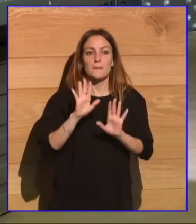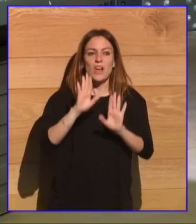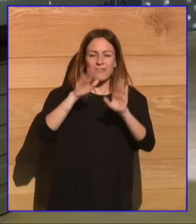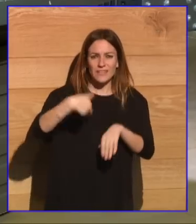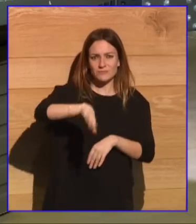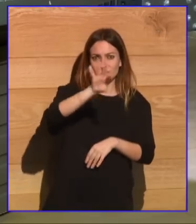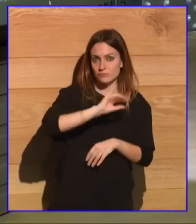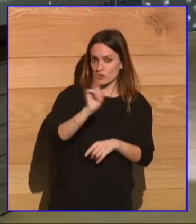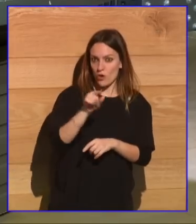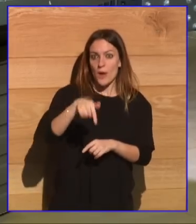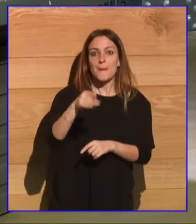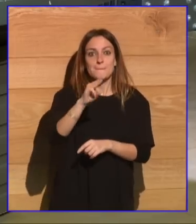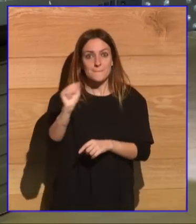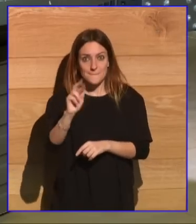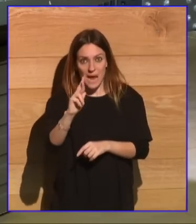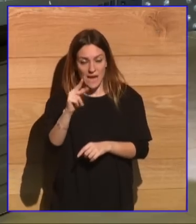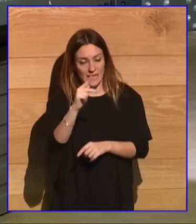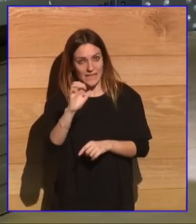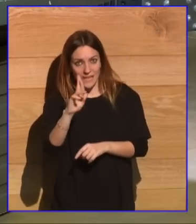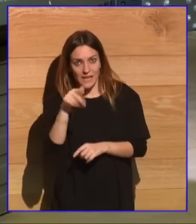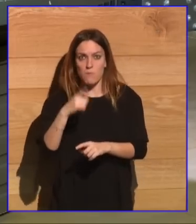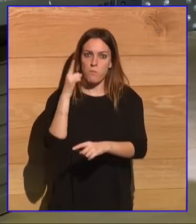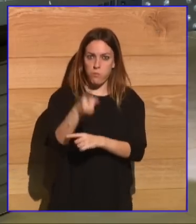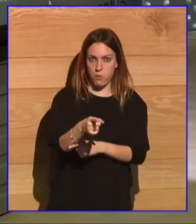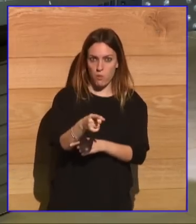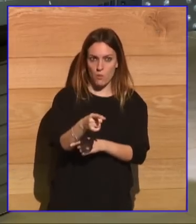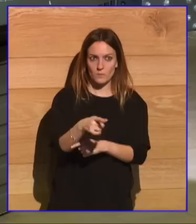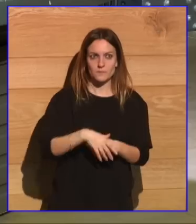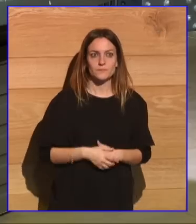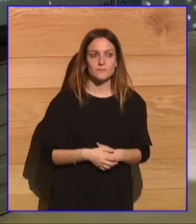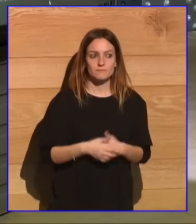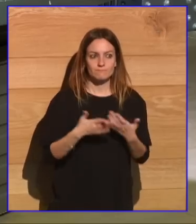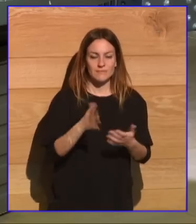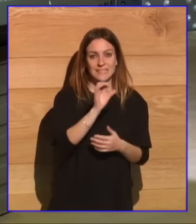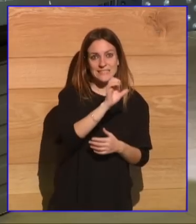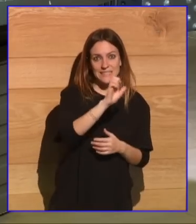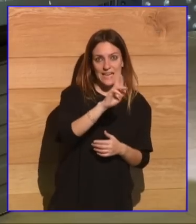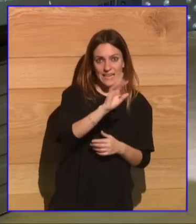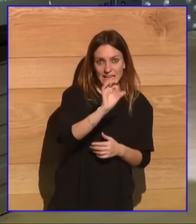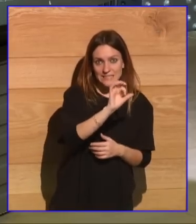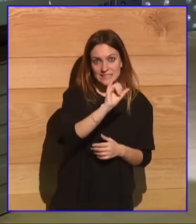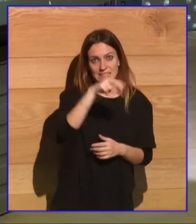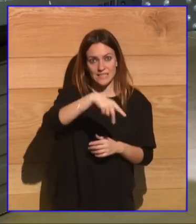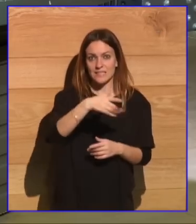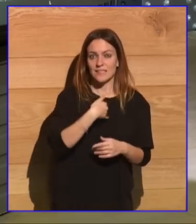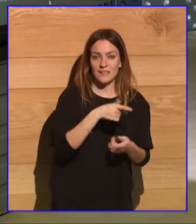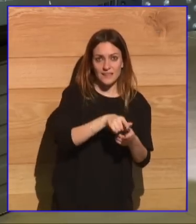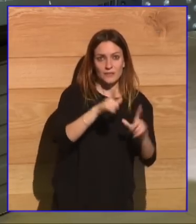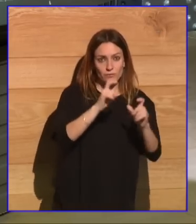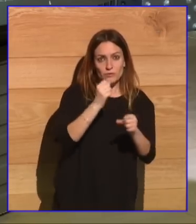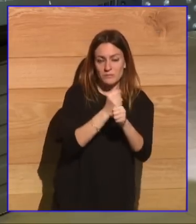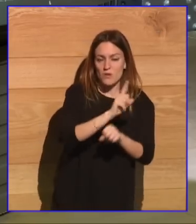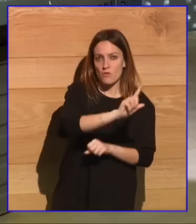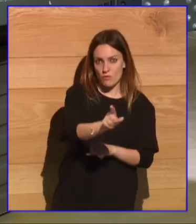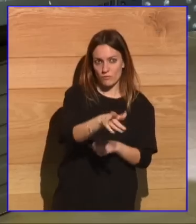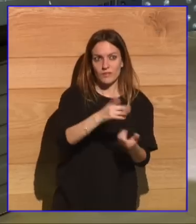no, que lo va a dirigir Parker, se baja Seresin, que ya no quiere ser director de foto porque considera que es como pasar a segunda división, y es Peter Vizio